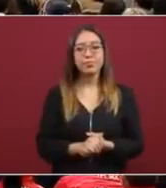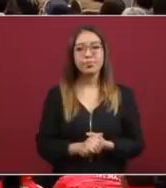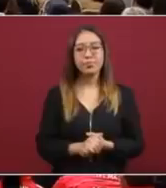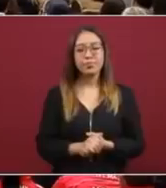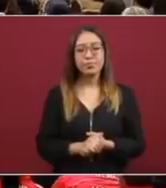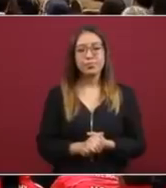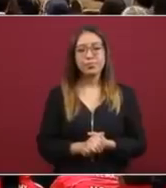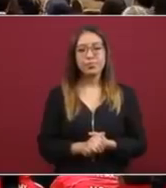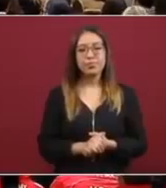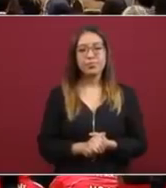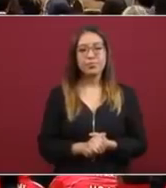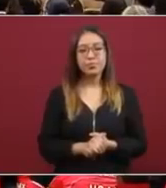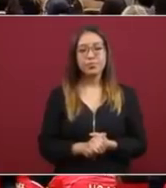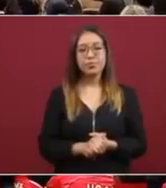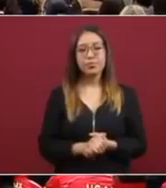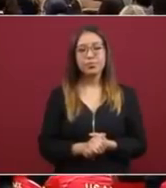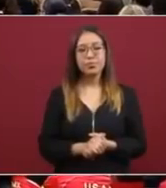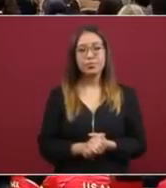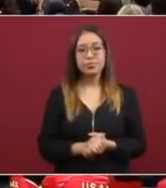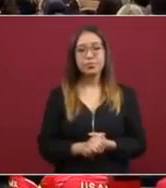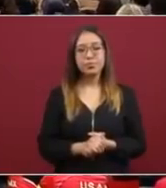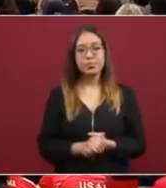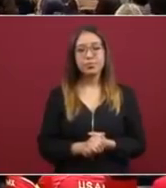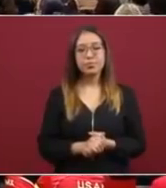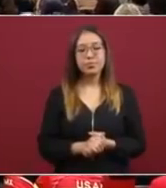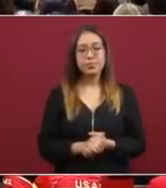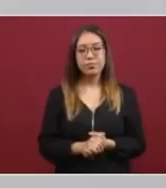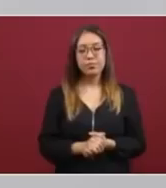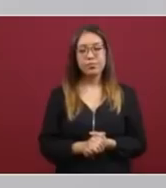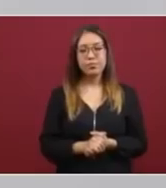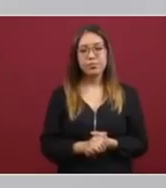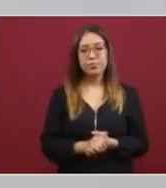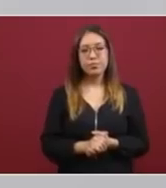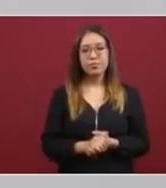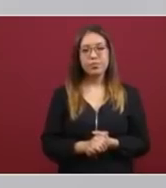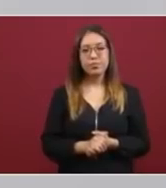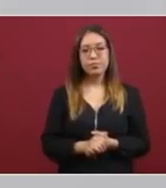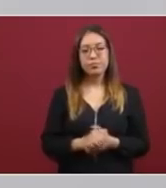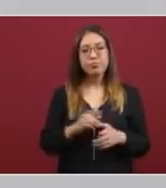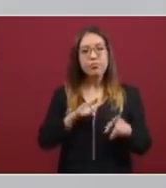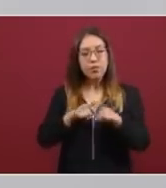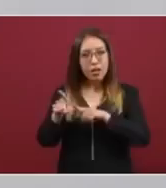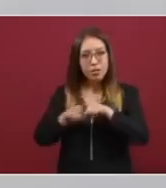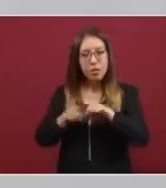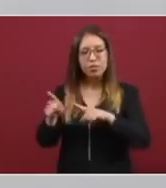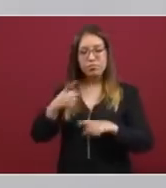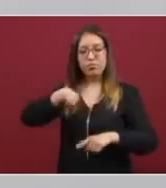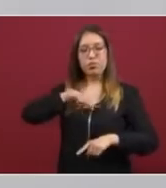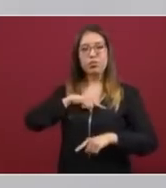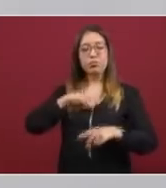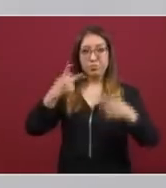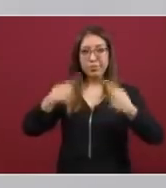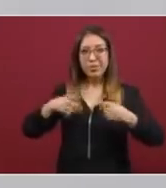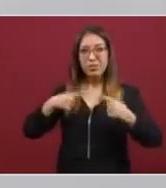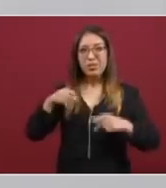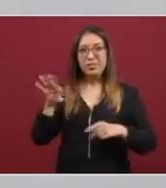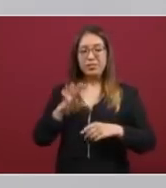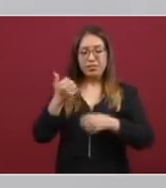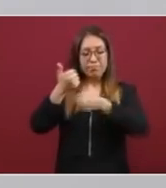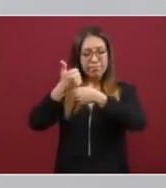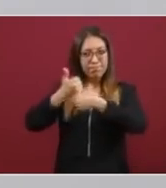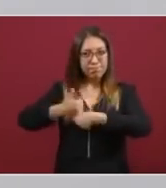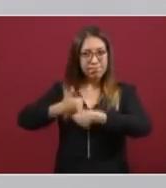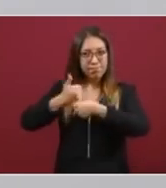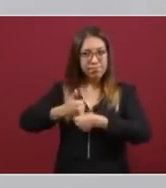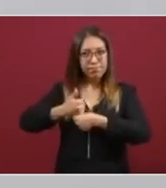nuestros hermanos que padecen de